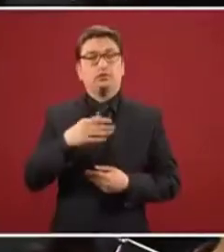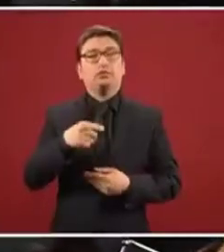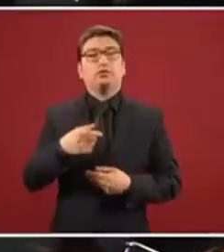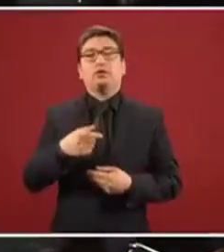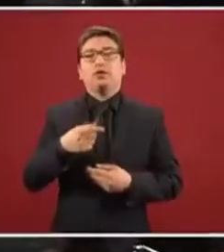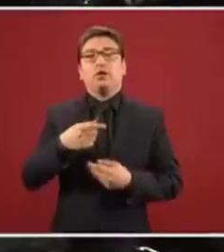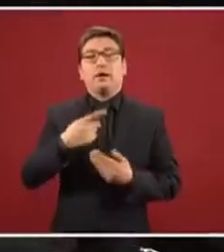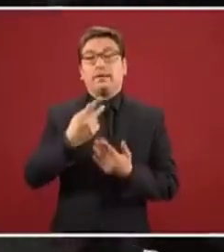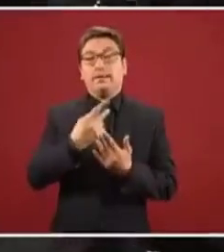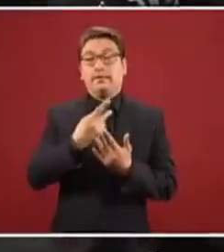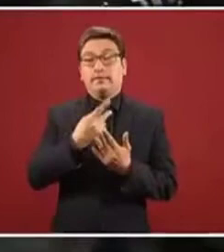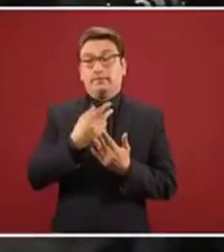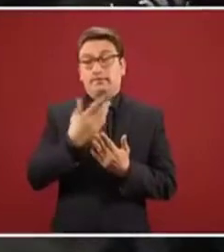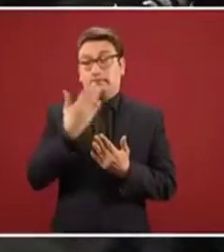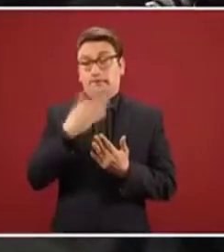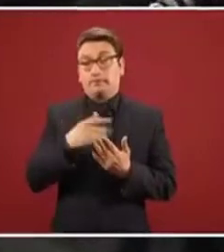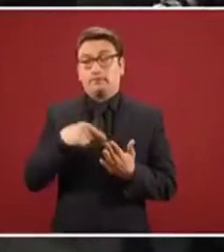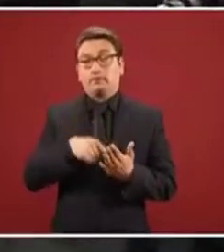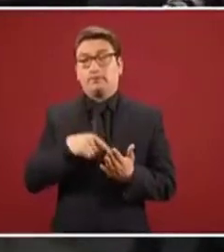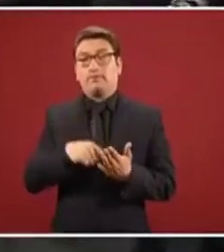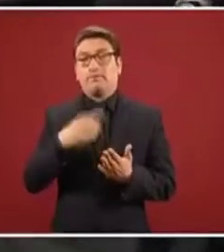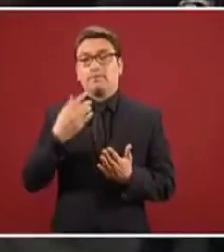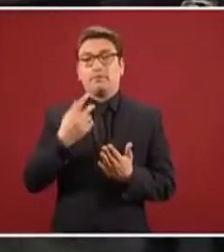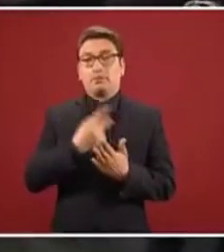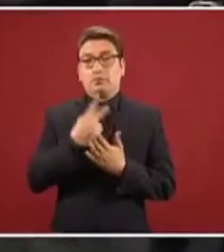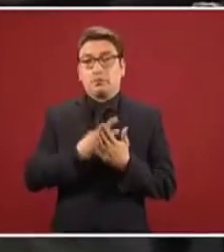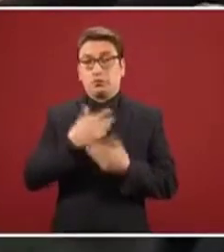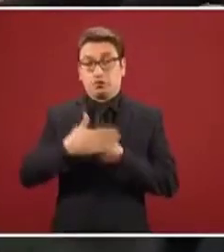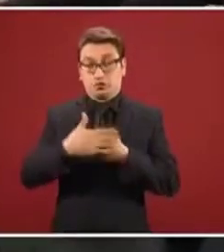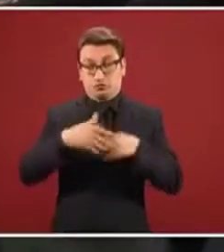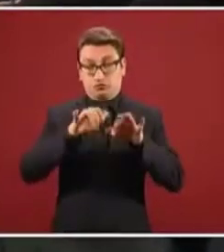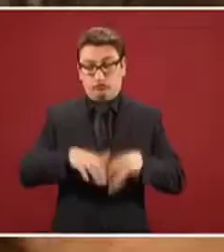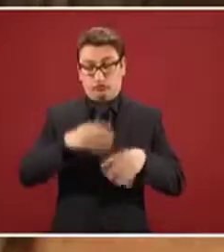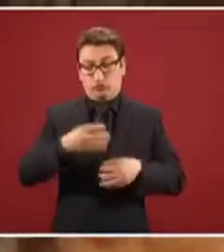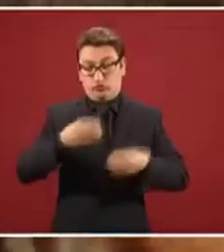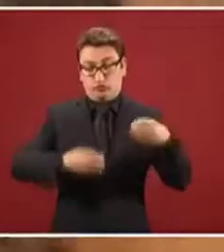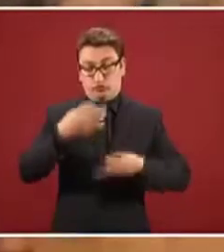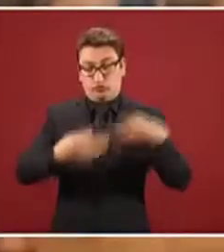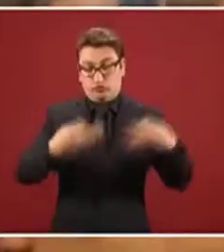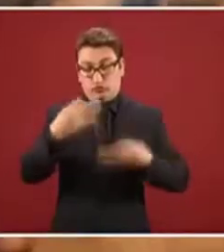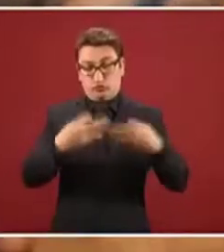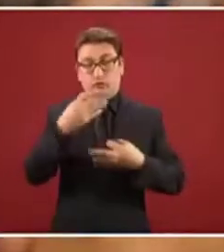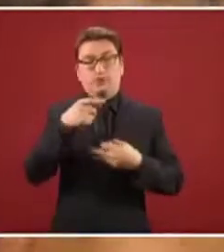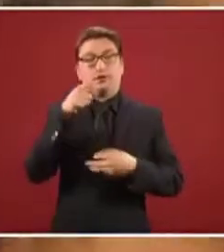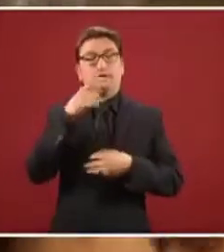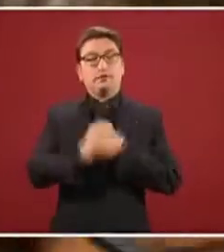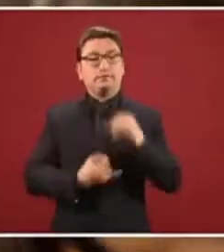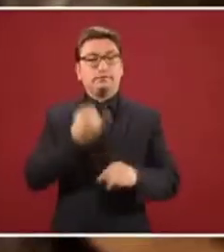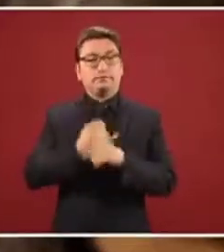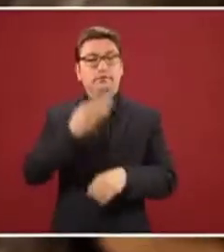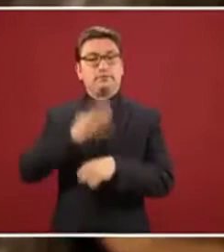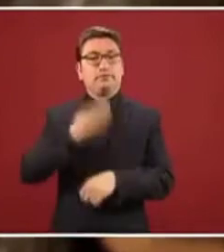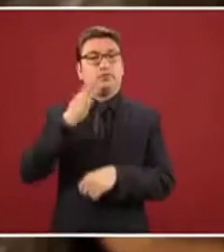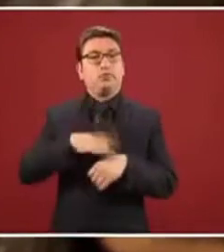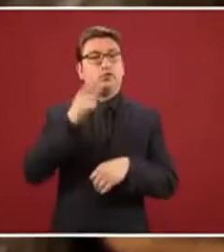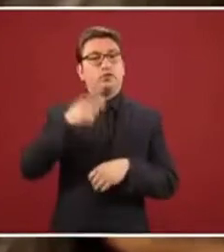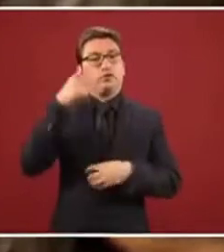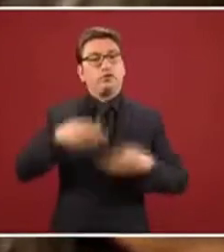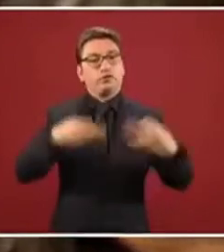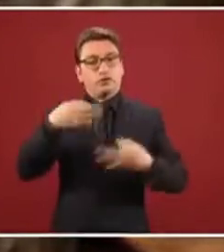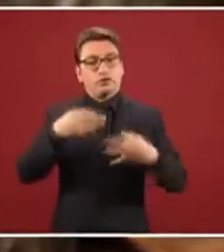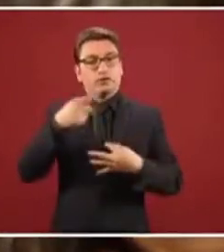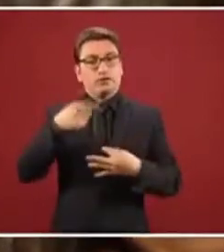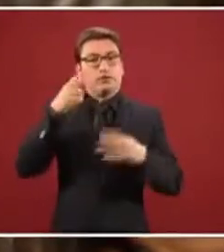alcance de esta figura que se va a interponer ante la Corte Penal Internacional. Lo pregunto porque la Corte es un tribunal para juzgar